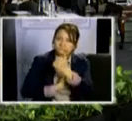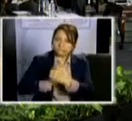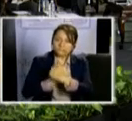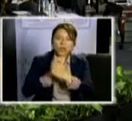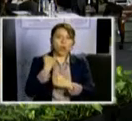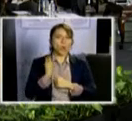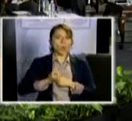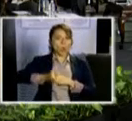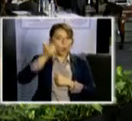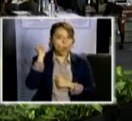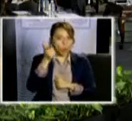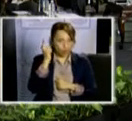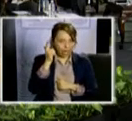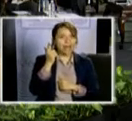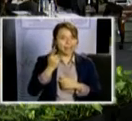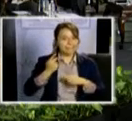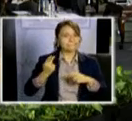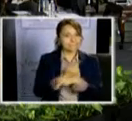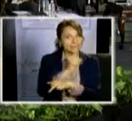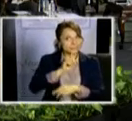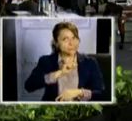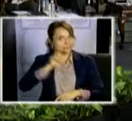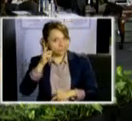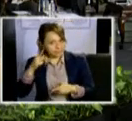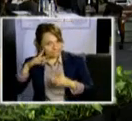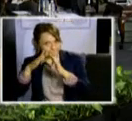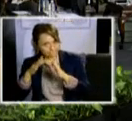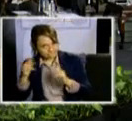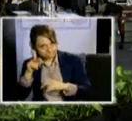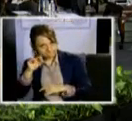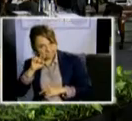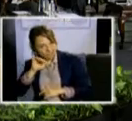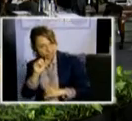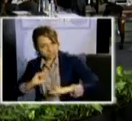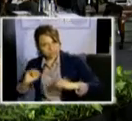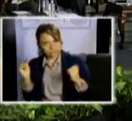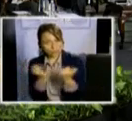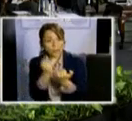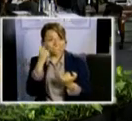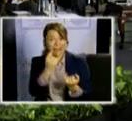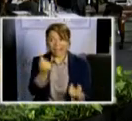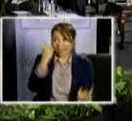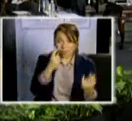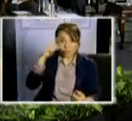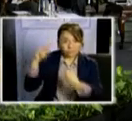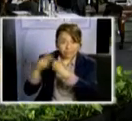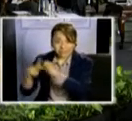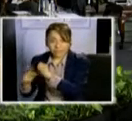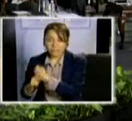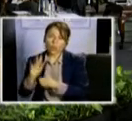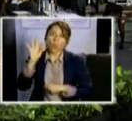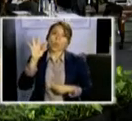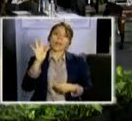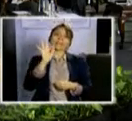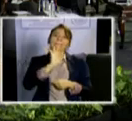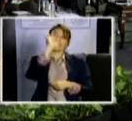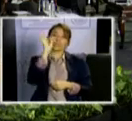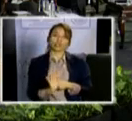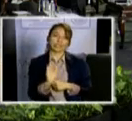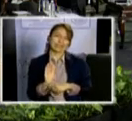las grandes potencias que son las que tienen emisiones de más del 40%, solamente Estados Unidos y China